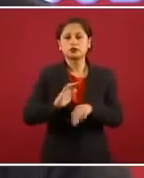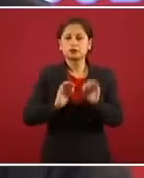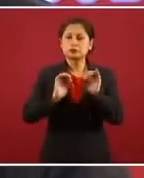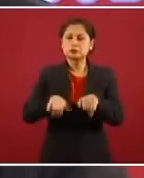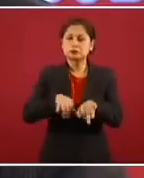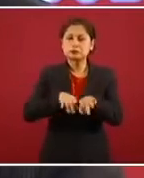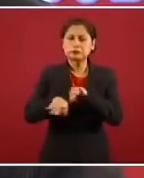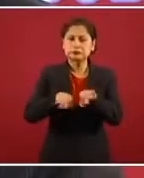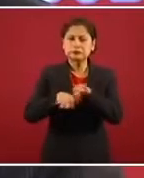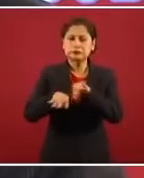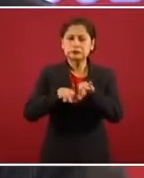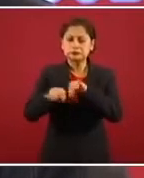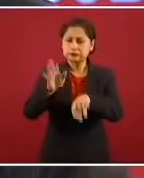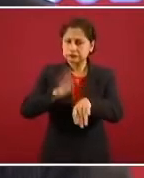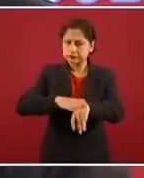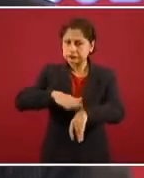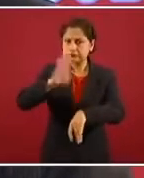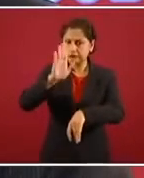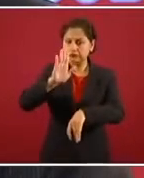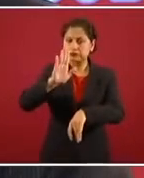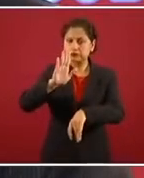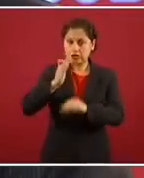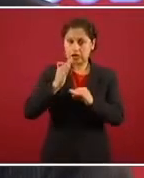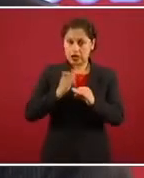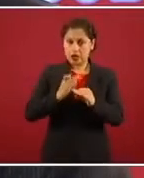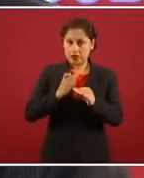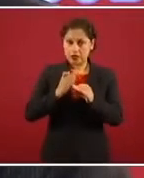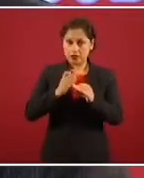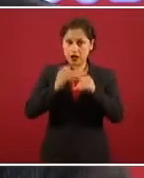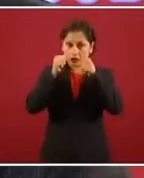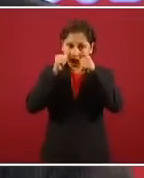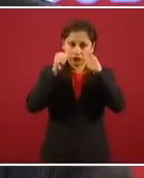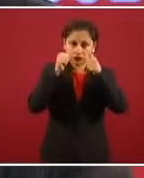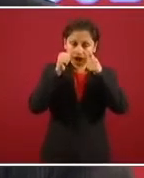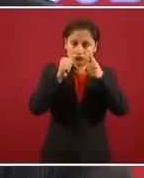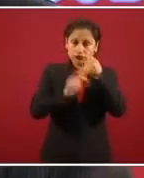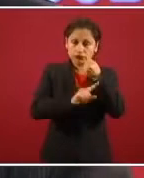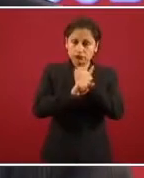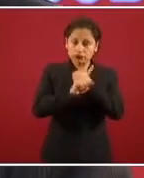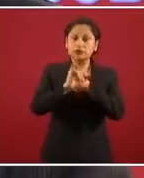más sobre este propósito.